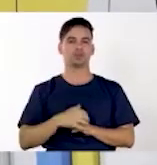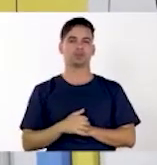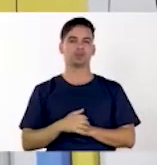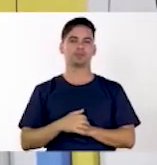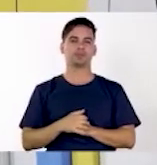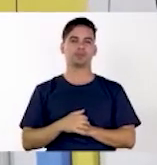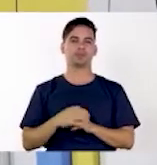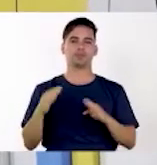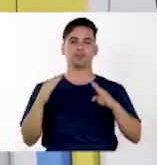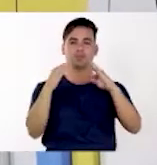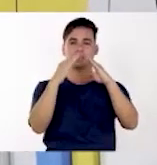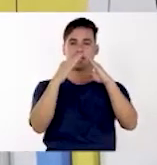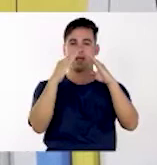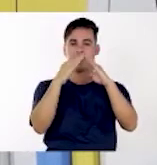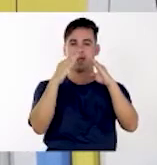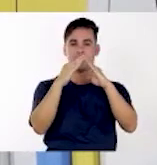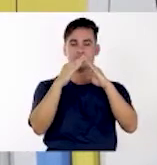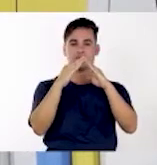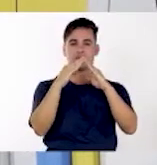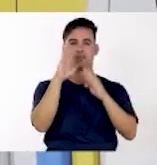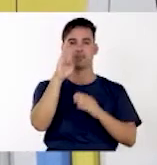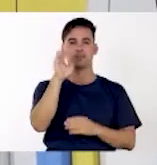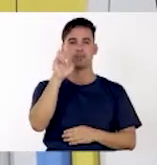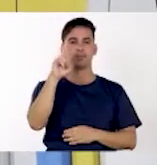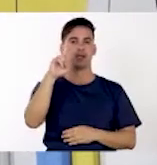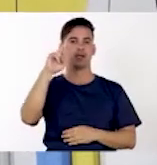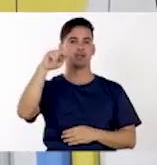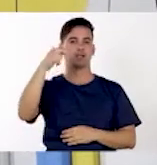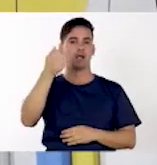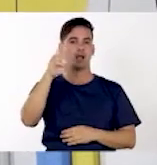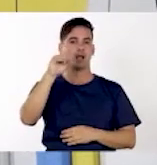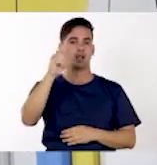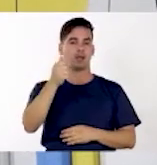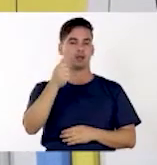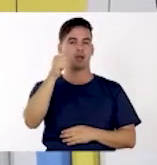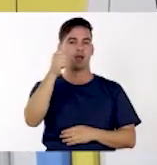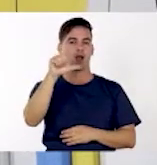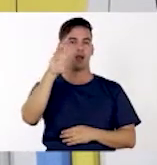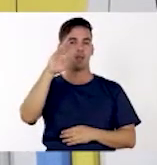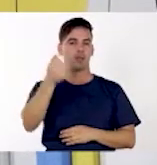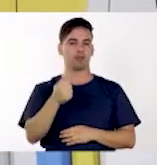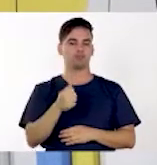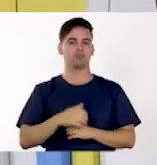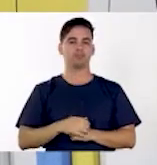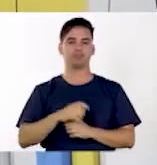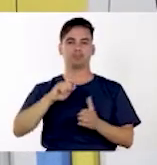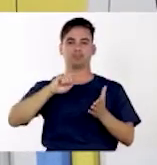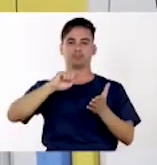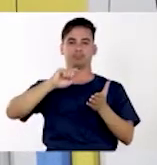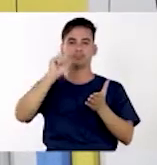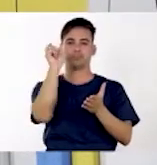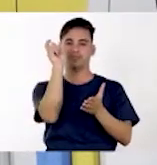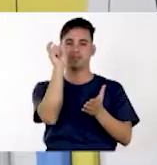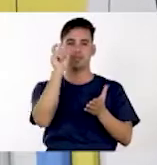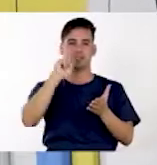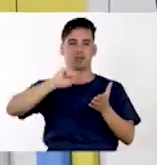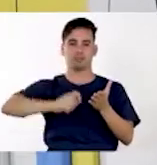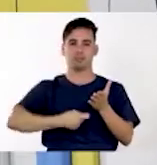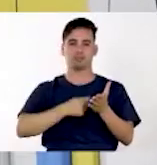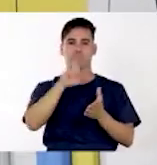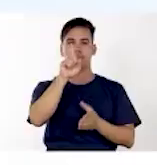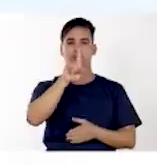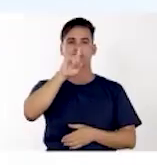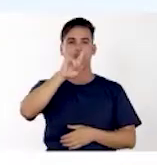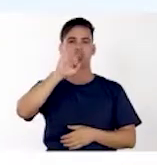Bernarda Alba, escrita en el 1936. ¿Y cuál síntesis de ese